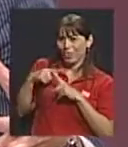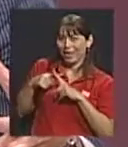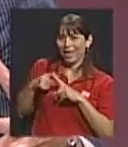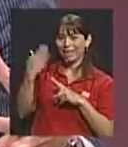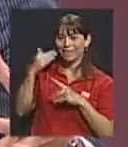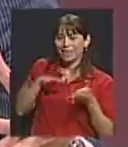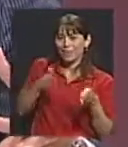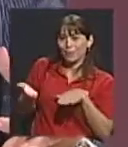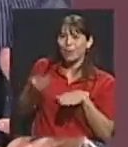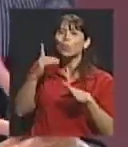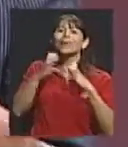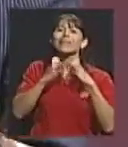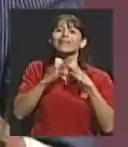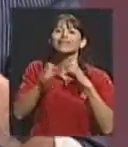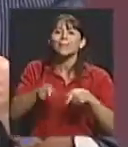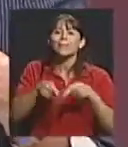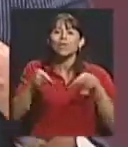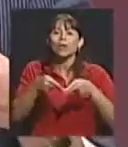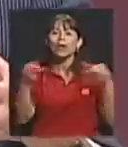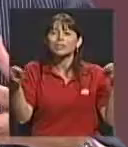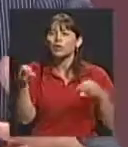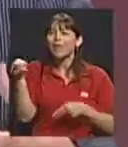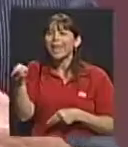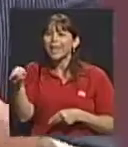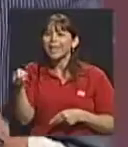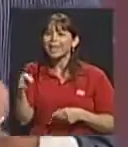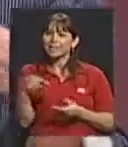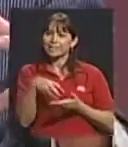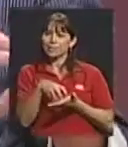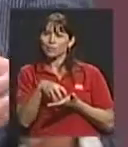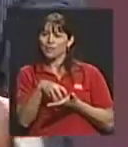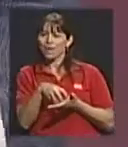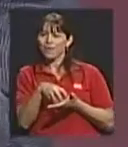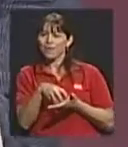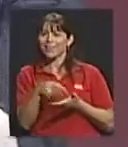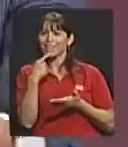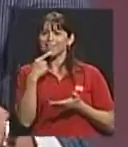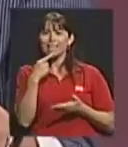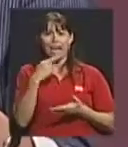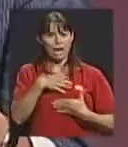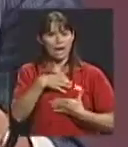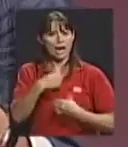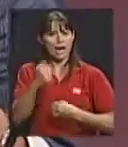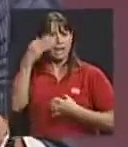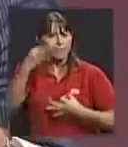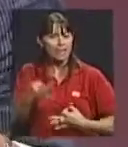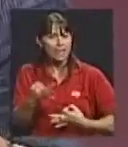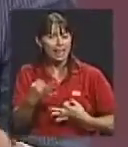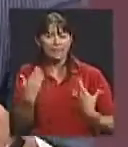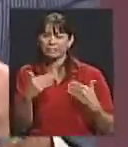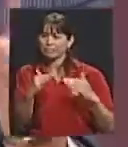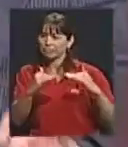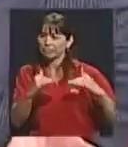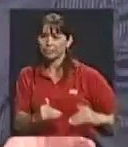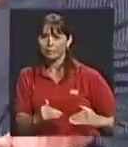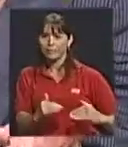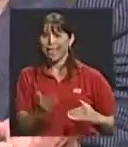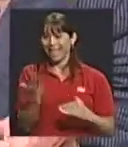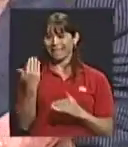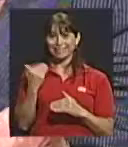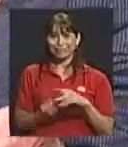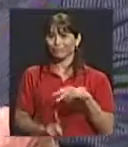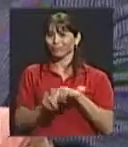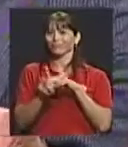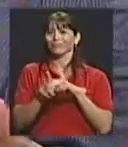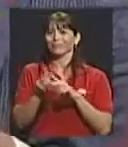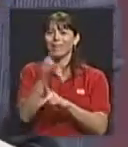al periódico de la nación donde él se cuestionaba estaba en su punto más bajo la credibilidad no había salido el informe del estado de la nación no había salido la